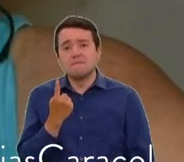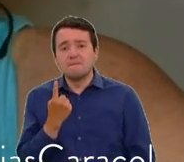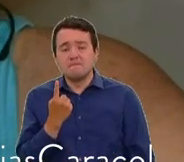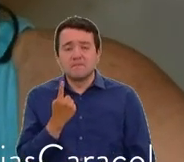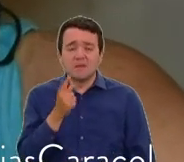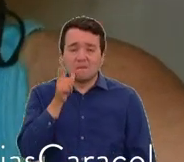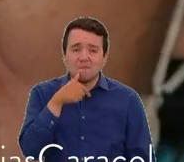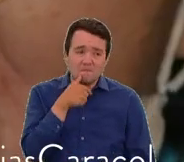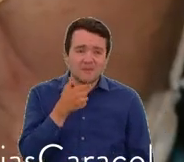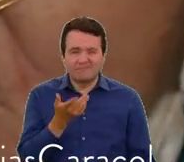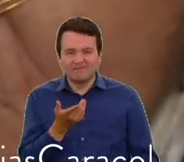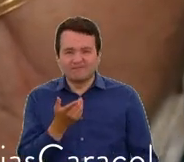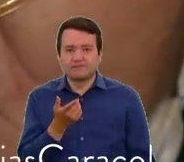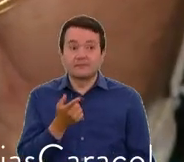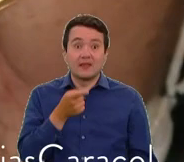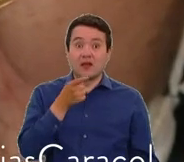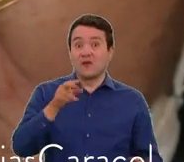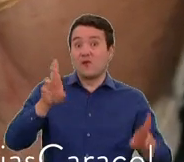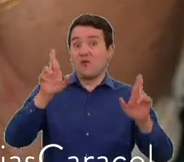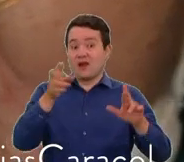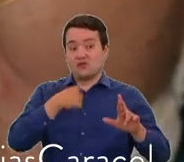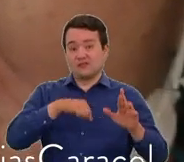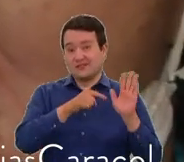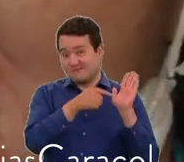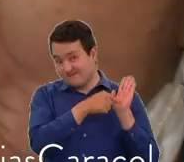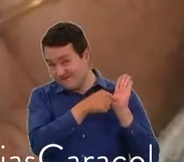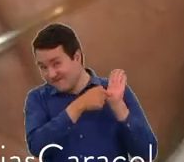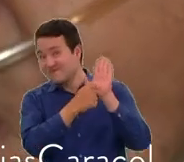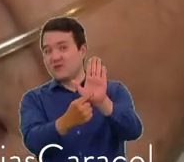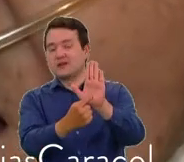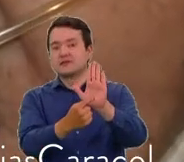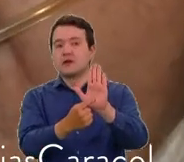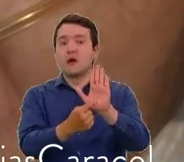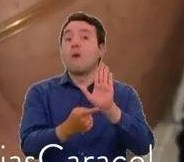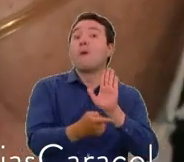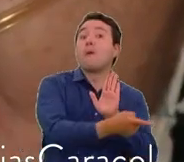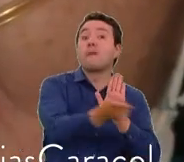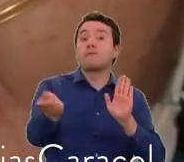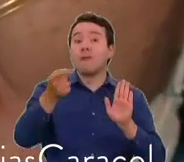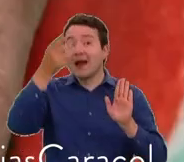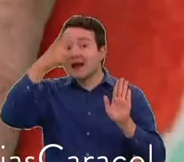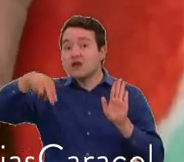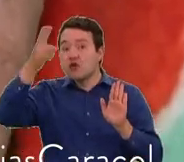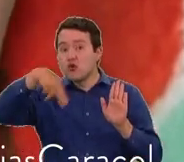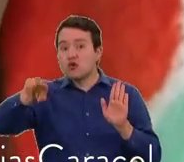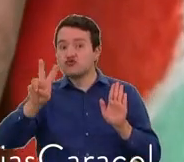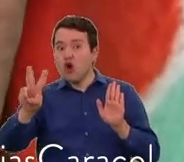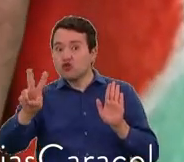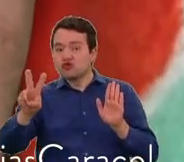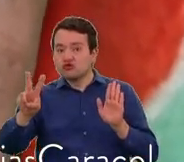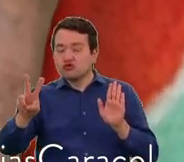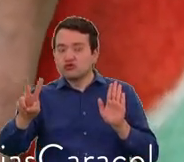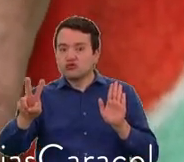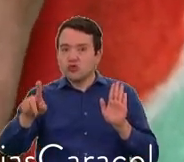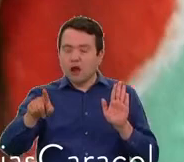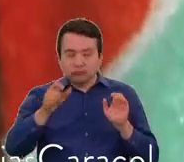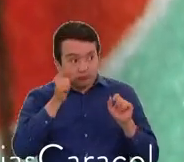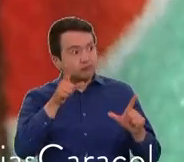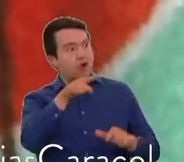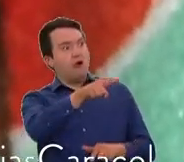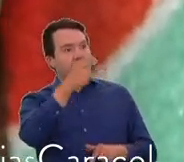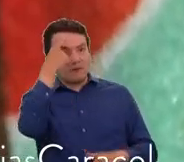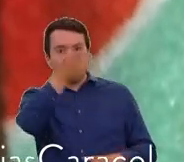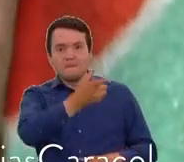propósito es que esta señal de Noticias Caracol llegue al hogar de sus dos hijos, a quienes no ve hace más de 4 años, y